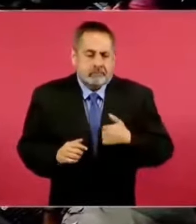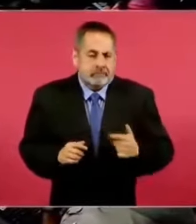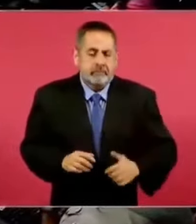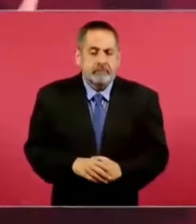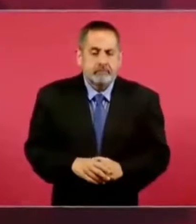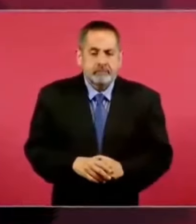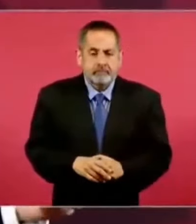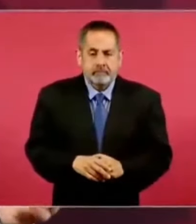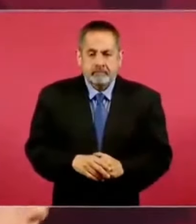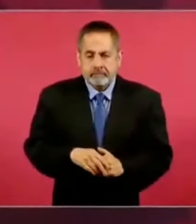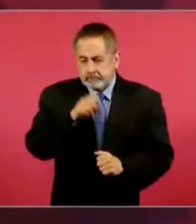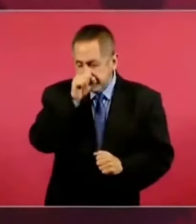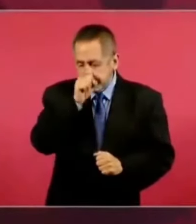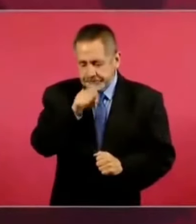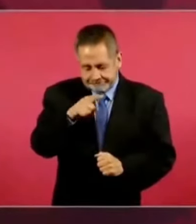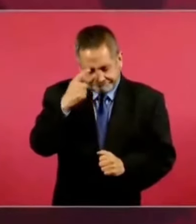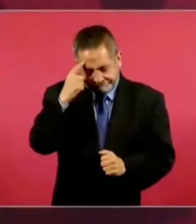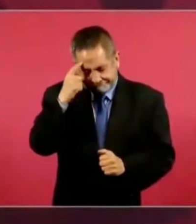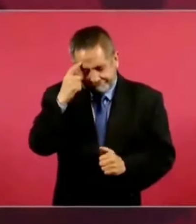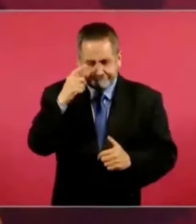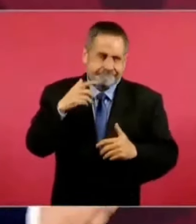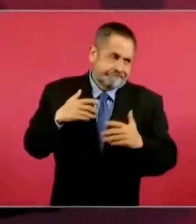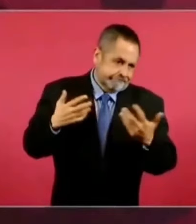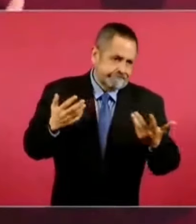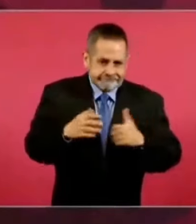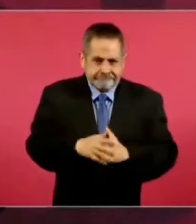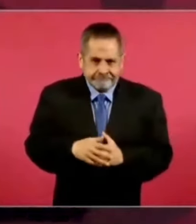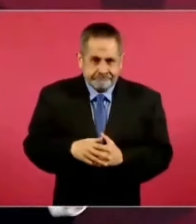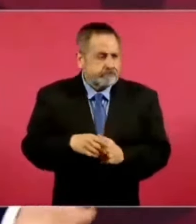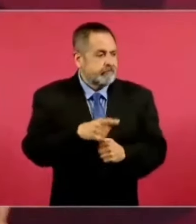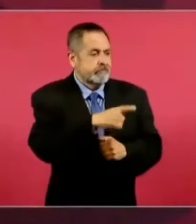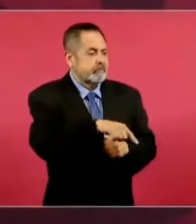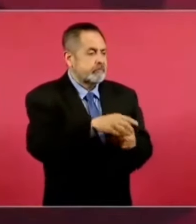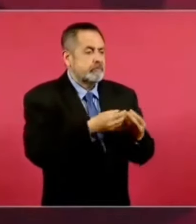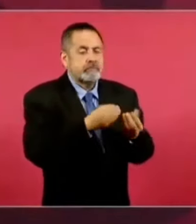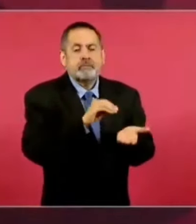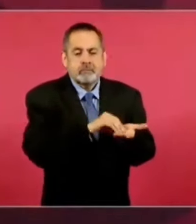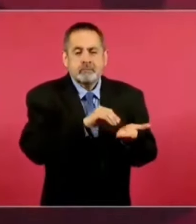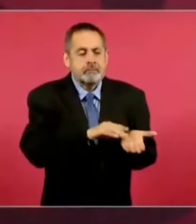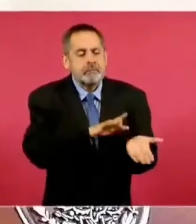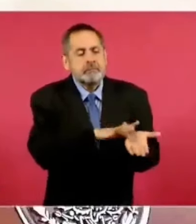también de manera lógica lo siguen apoyando a él,